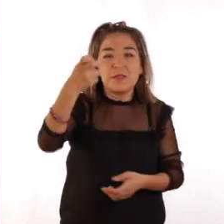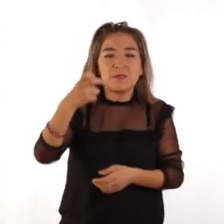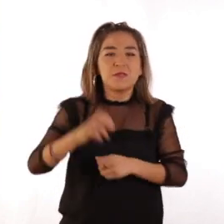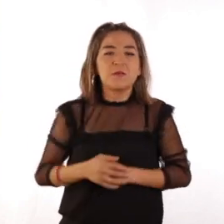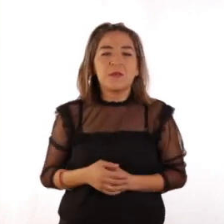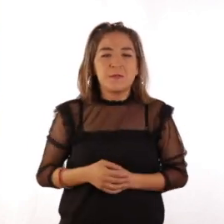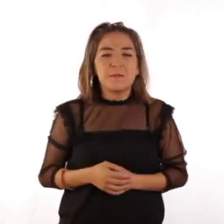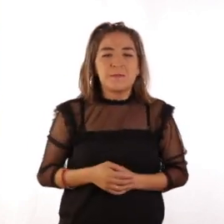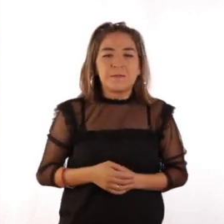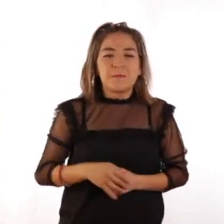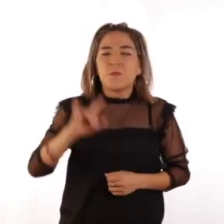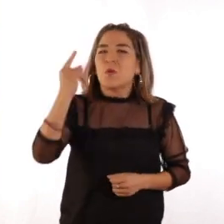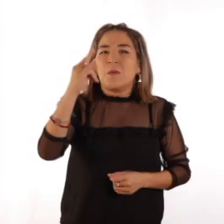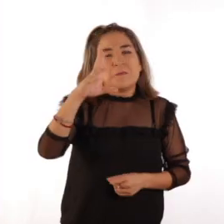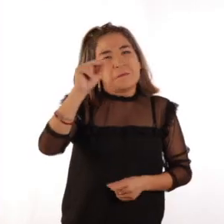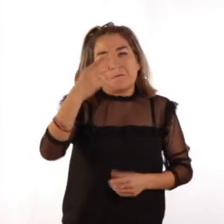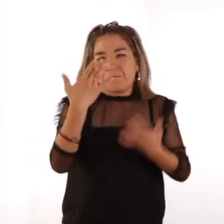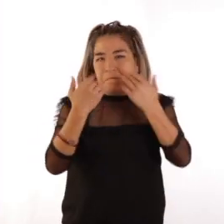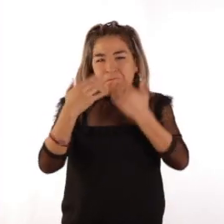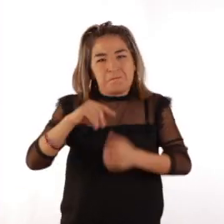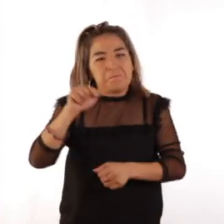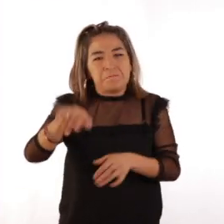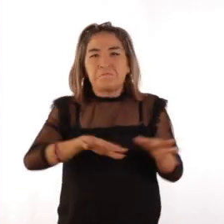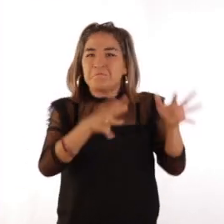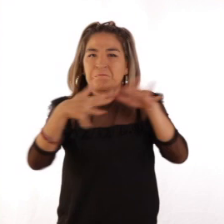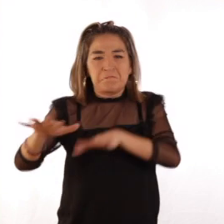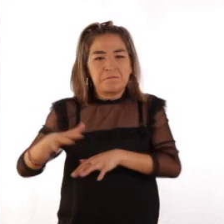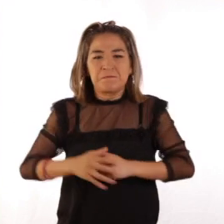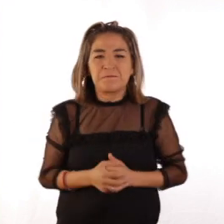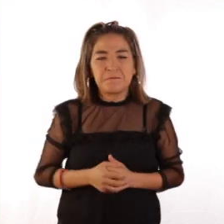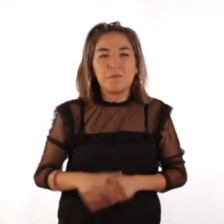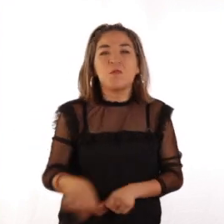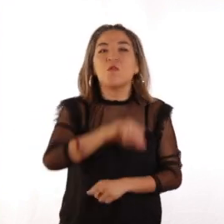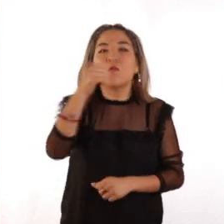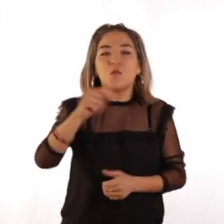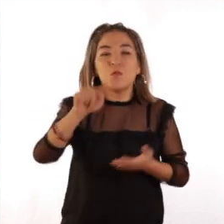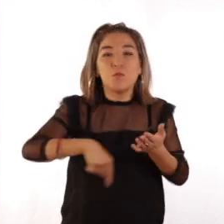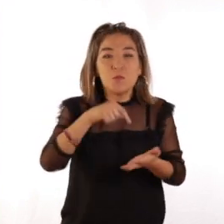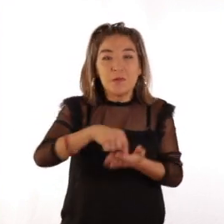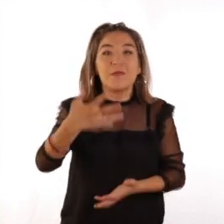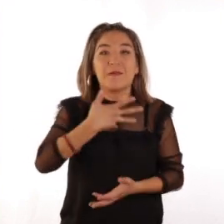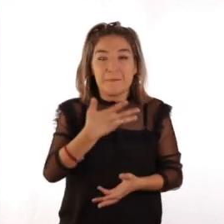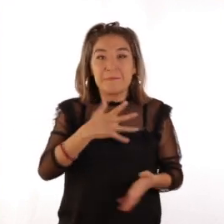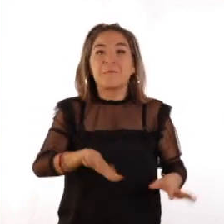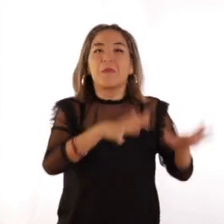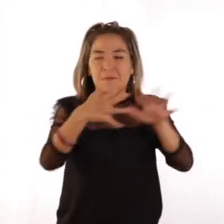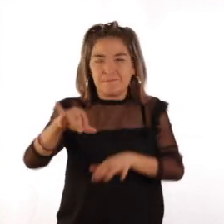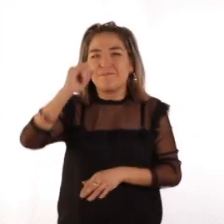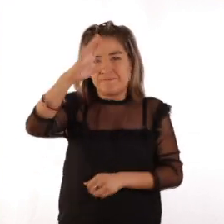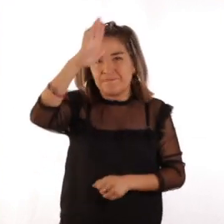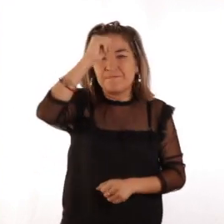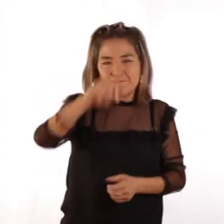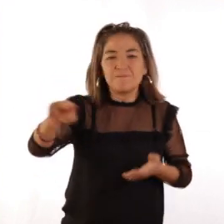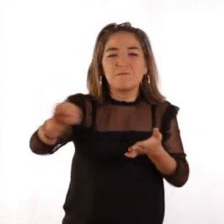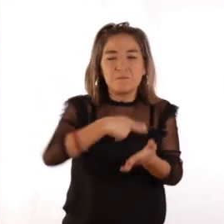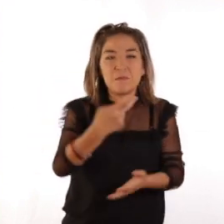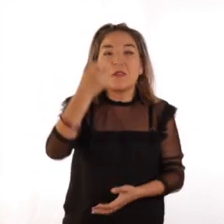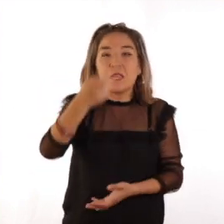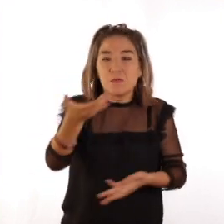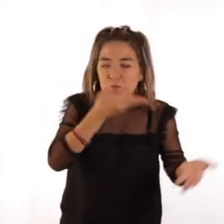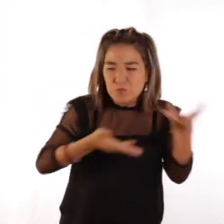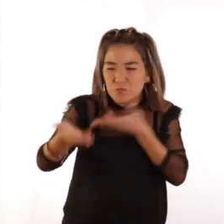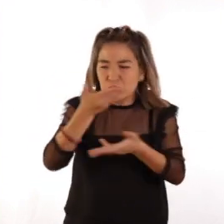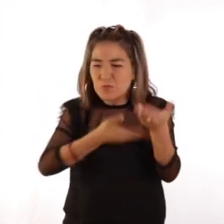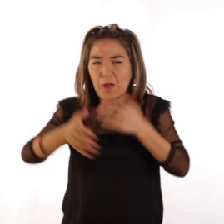y por ejemplo, Bolivia no, porque no tiene salida al mar, pero todos los demás que tienen acceso al mar sí, y de ahí